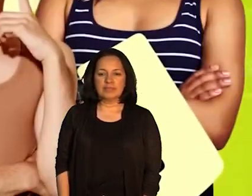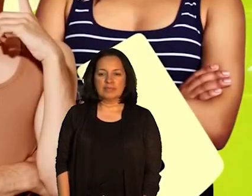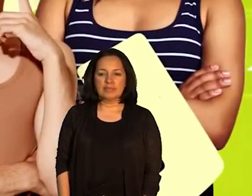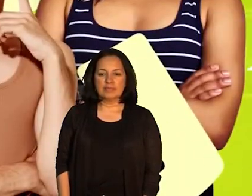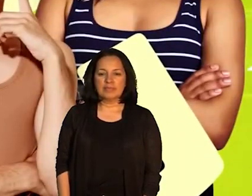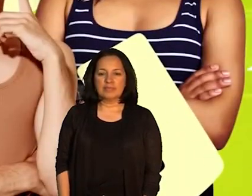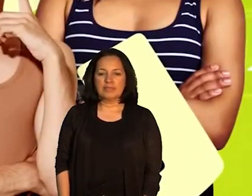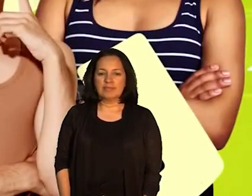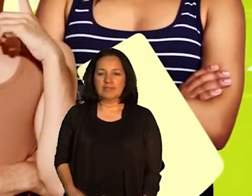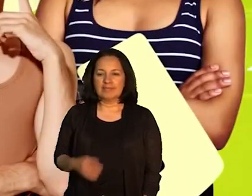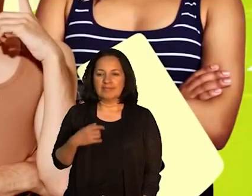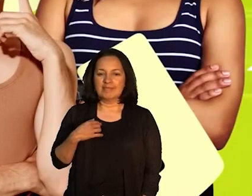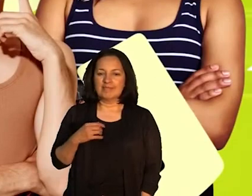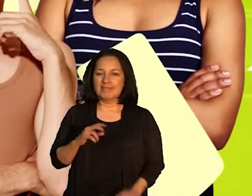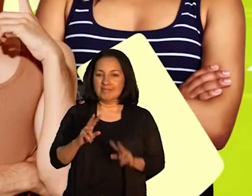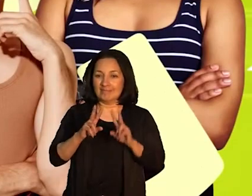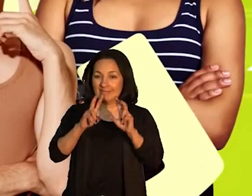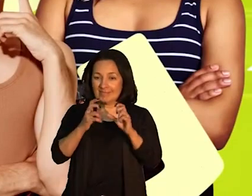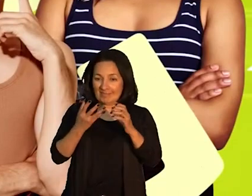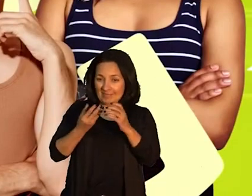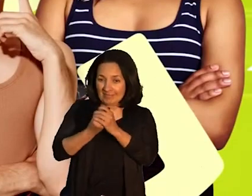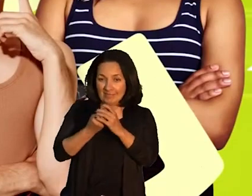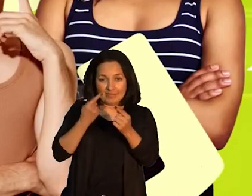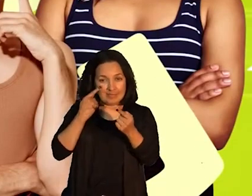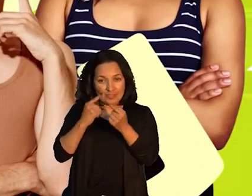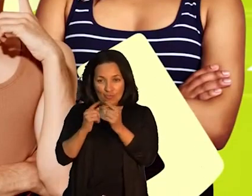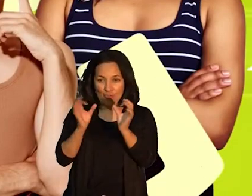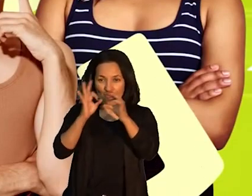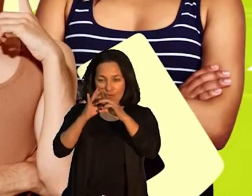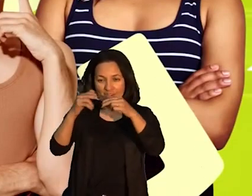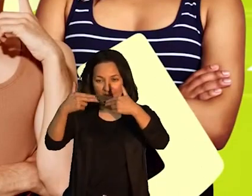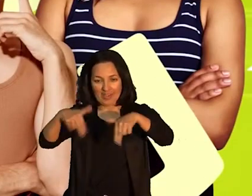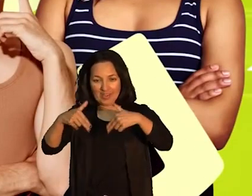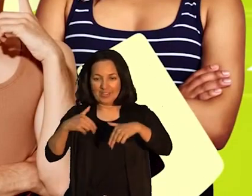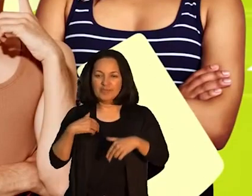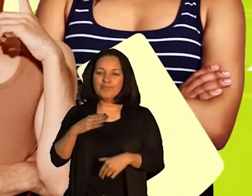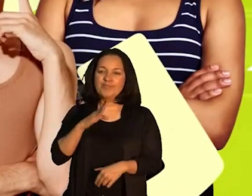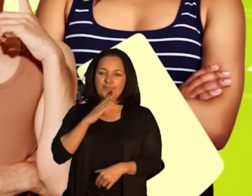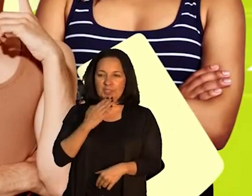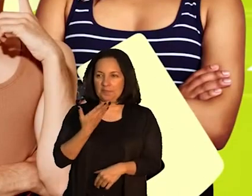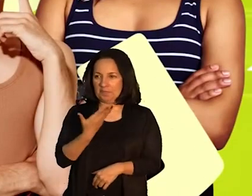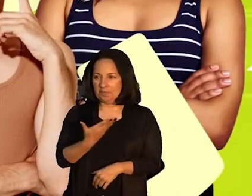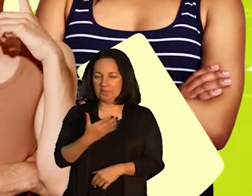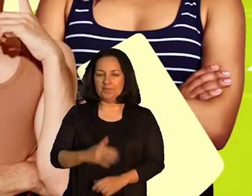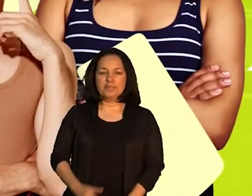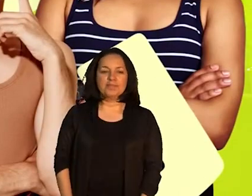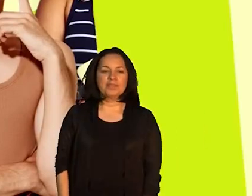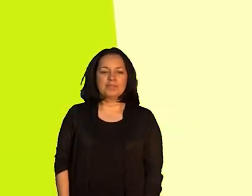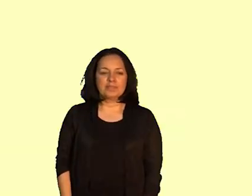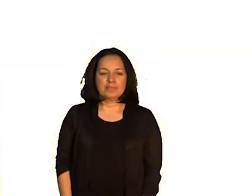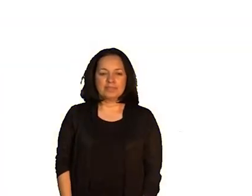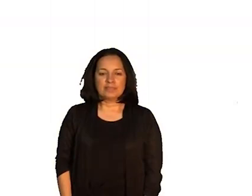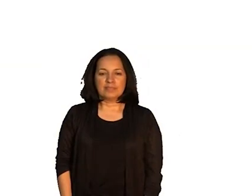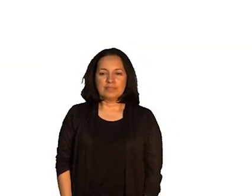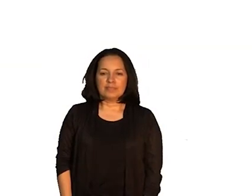Y los nominados en la categoría de inclusión laboral con enfoque de género son